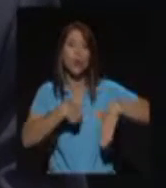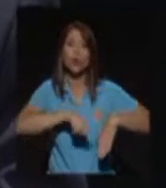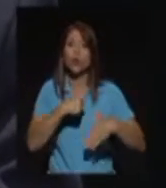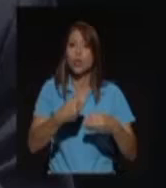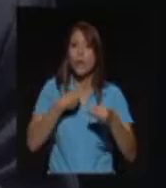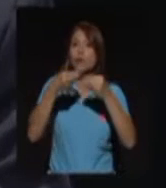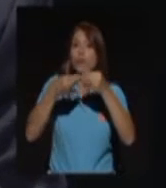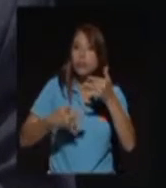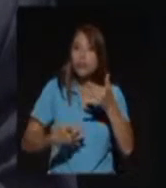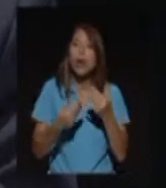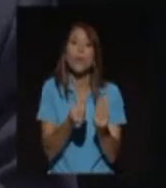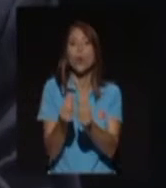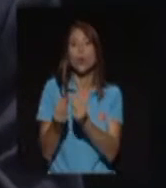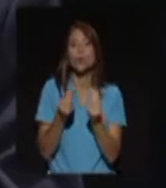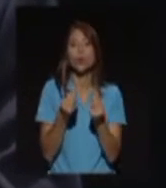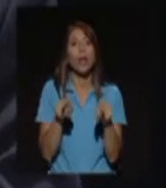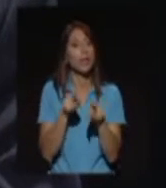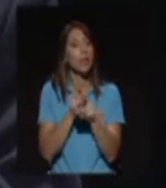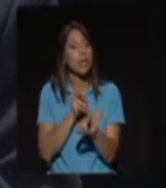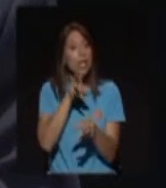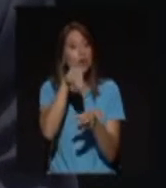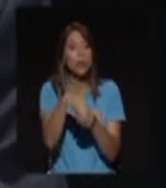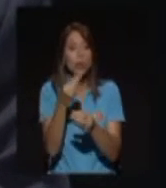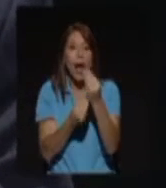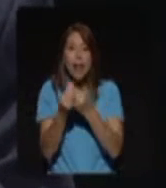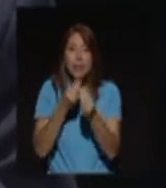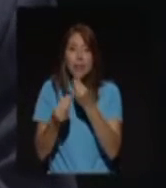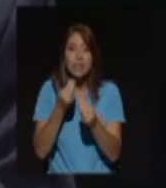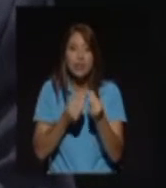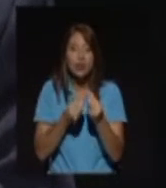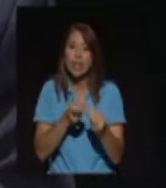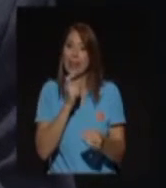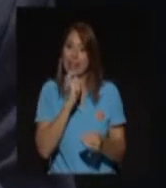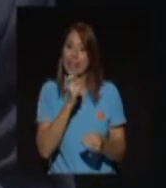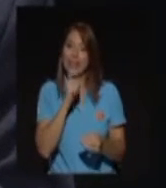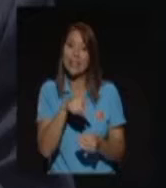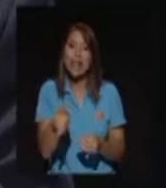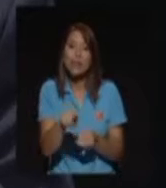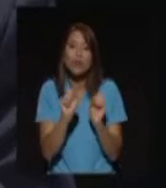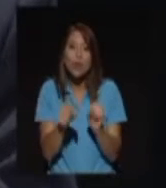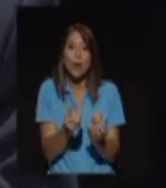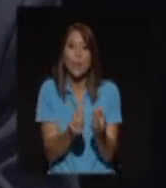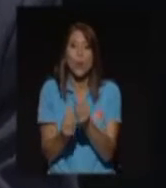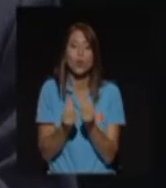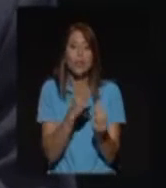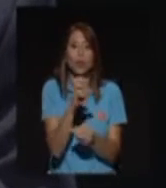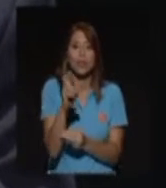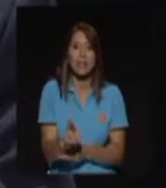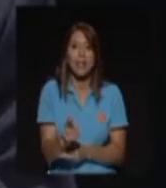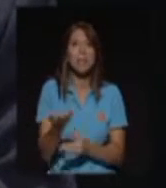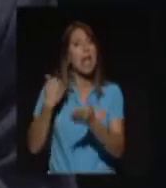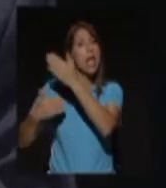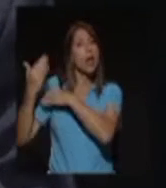productos, incluyendo productos alimenticios que difícilmente se producían en Costa Rica. En una época producíamos